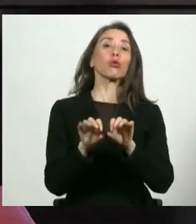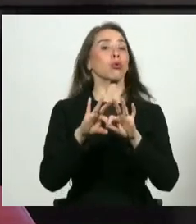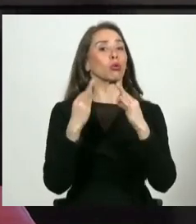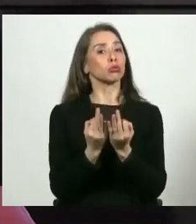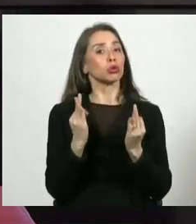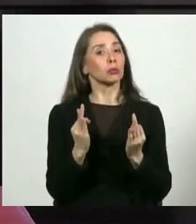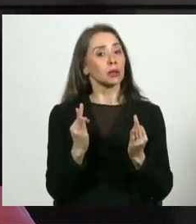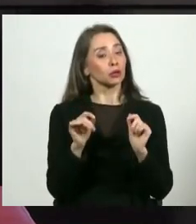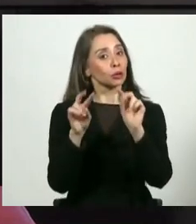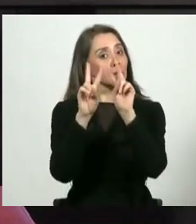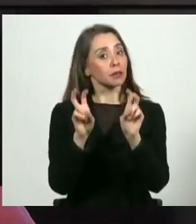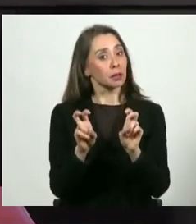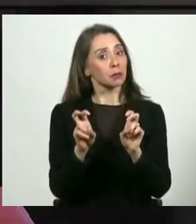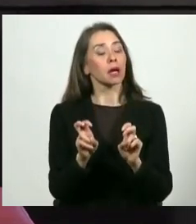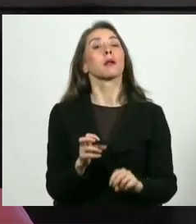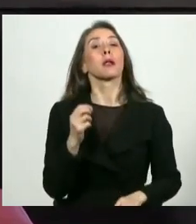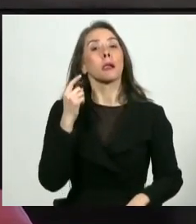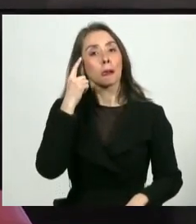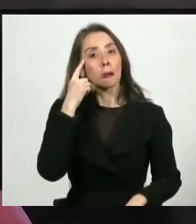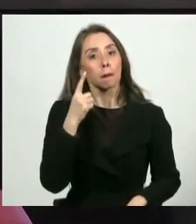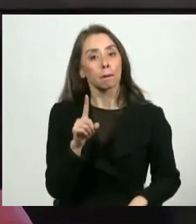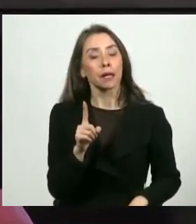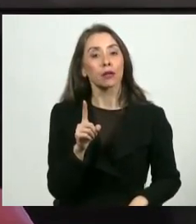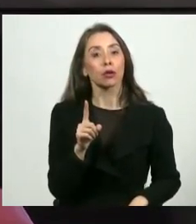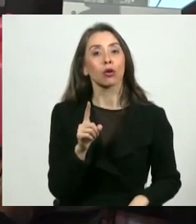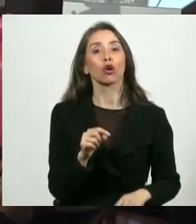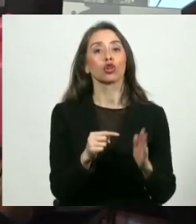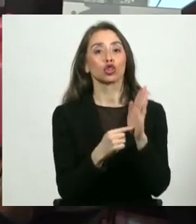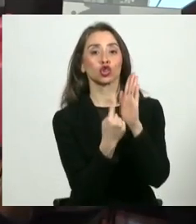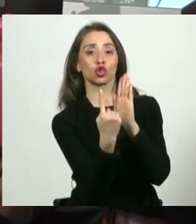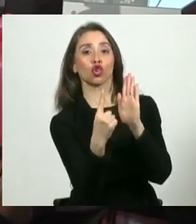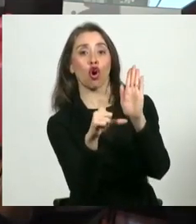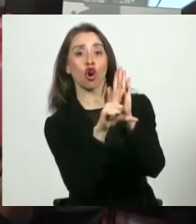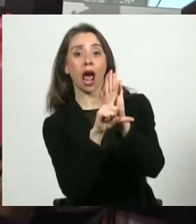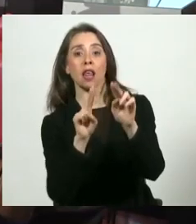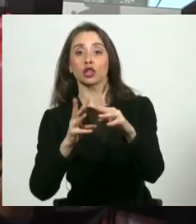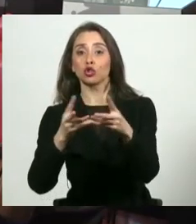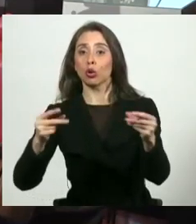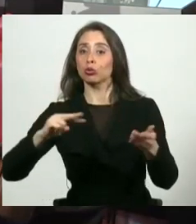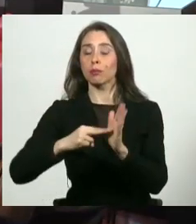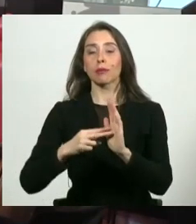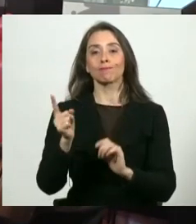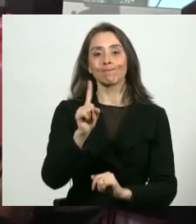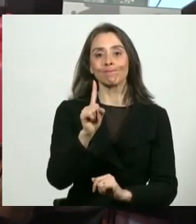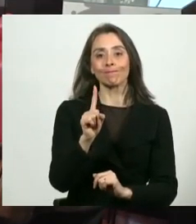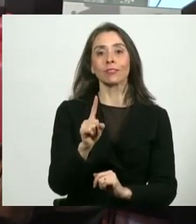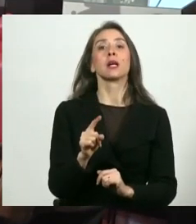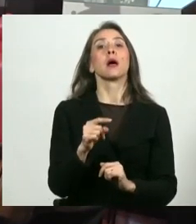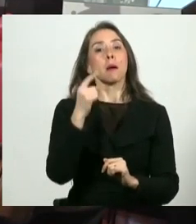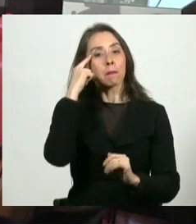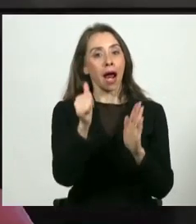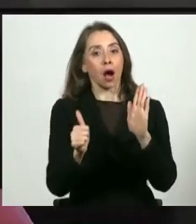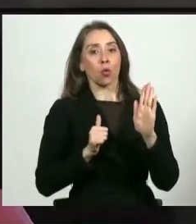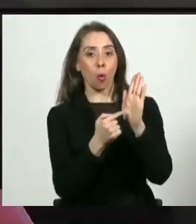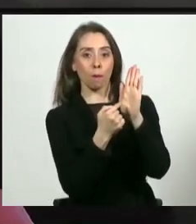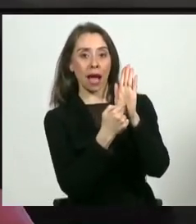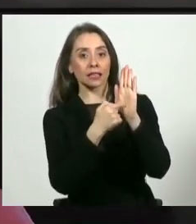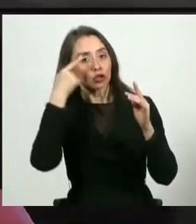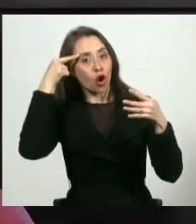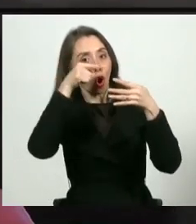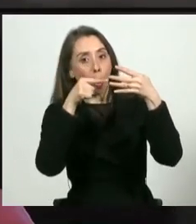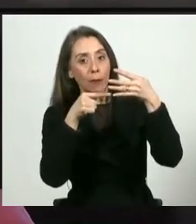consenso al respecto. Pero por sí no resuelve el problema. Para que efectivamente cumpla los objetivos que